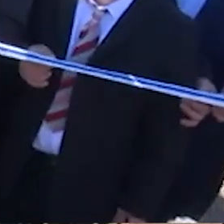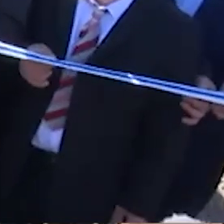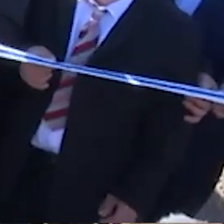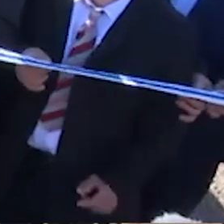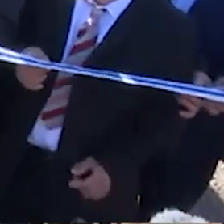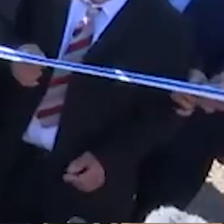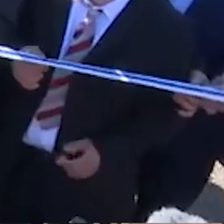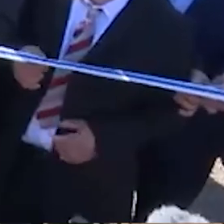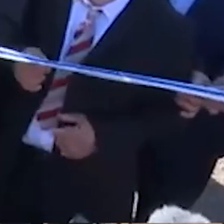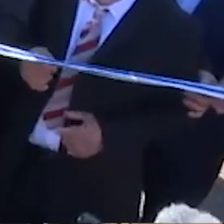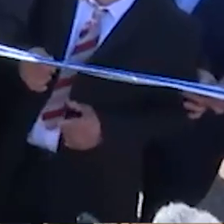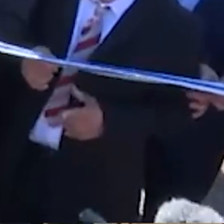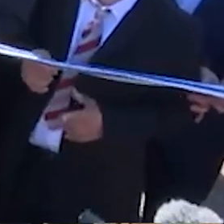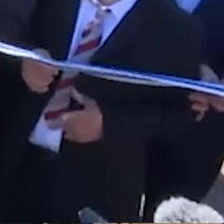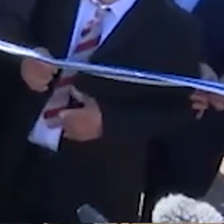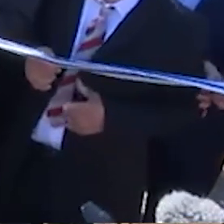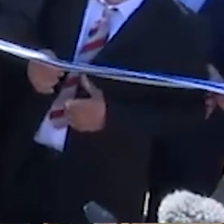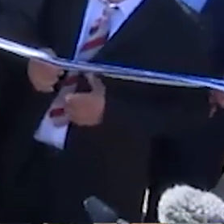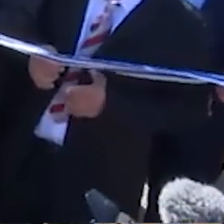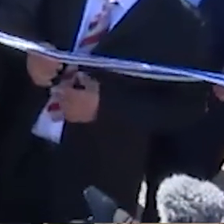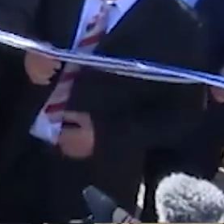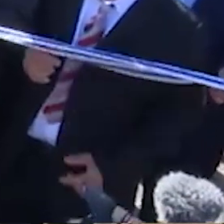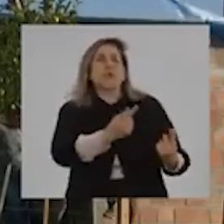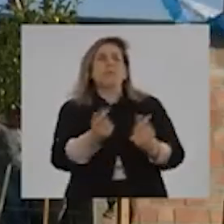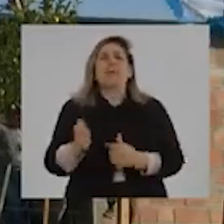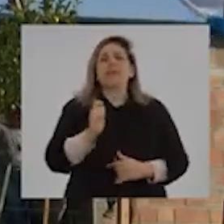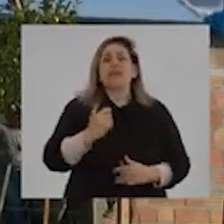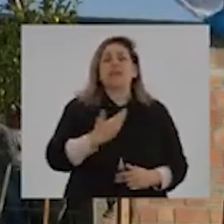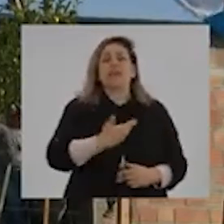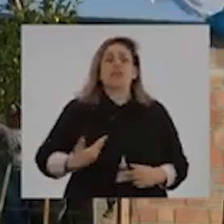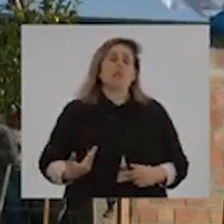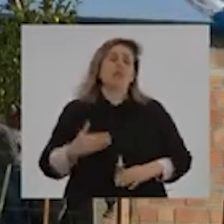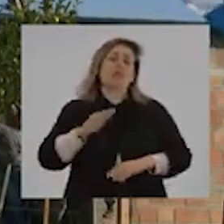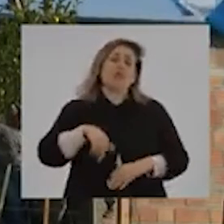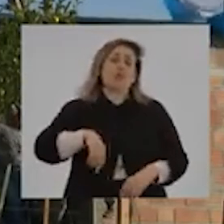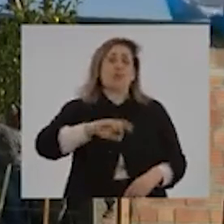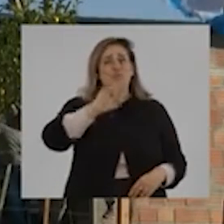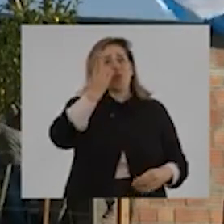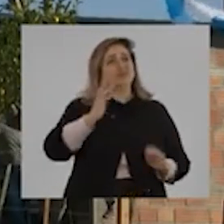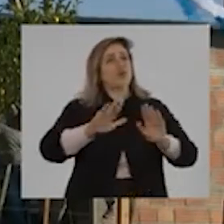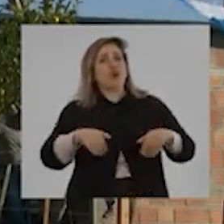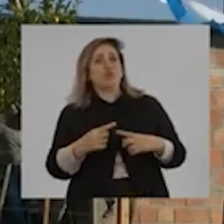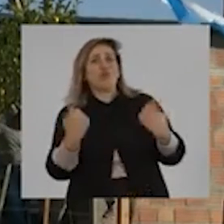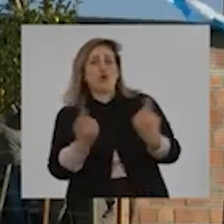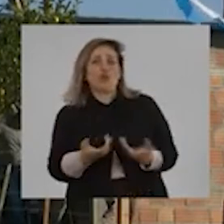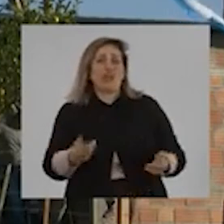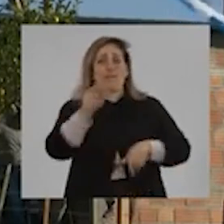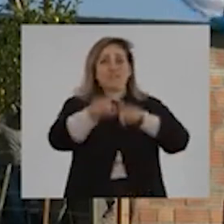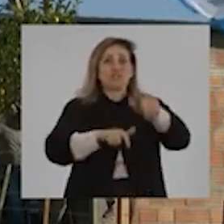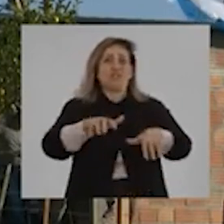impuestos. La plata es de los uruguayos. Entonces, ¿qué hay acá? Todos los uruguayos,